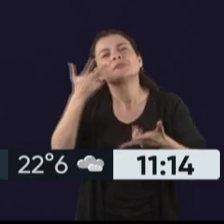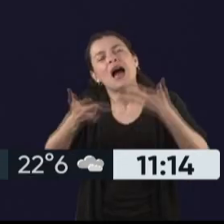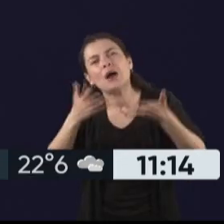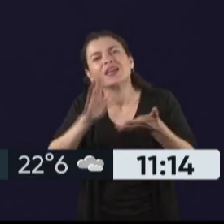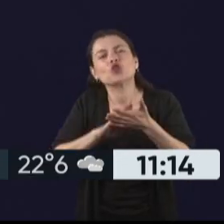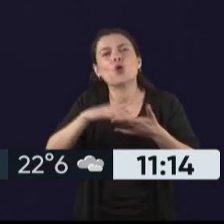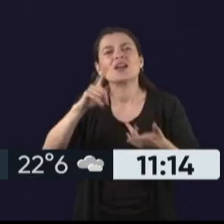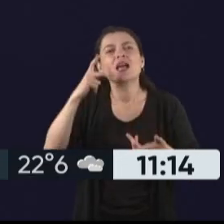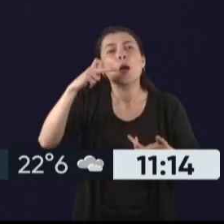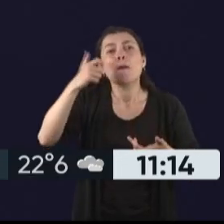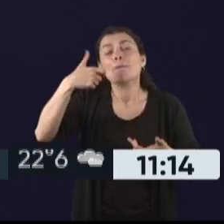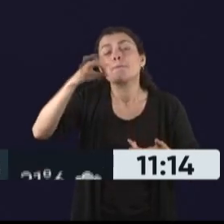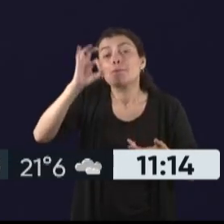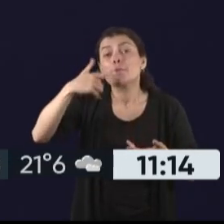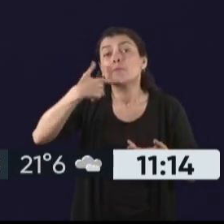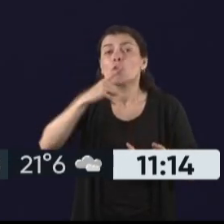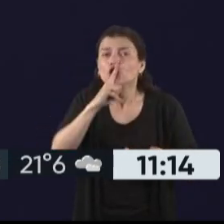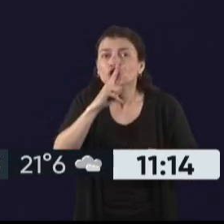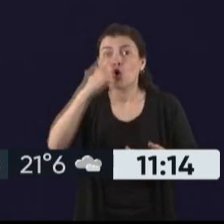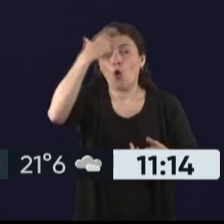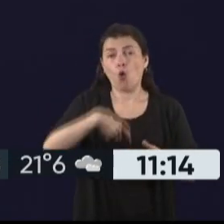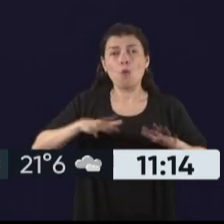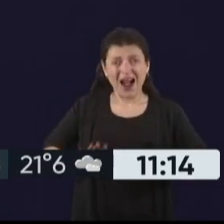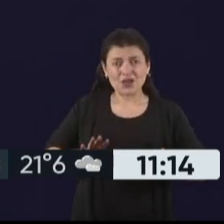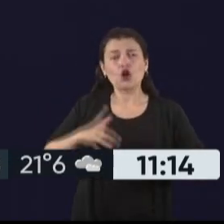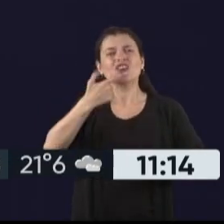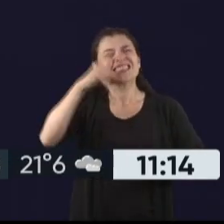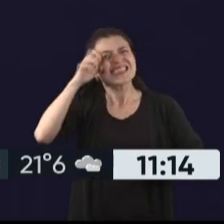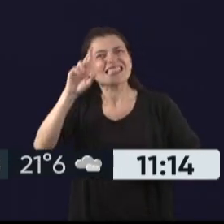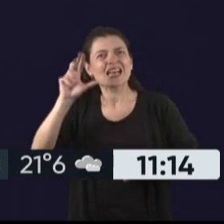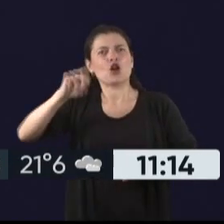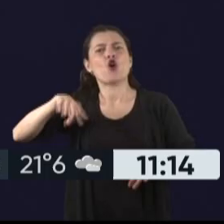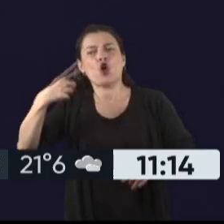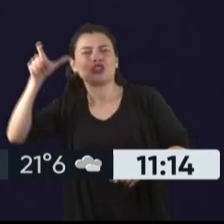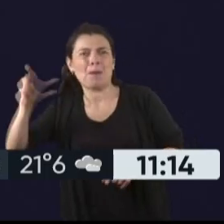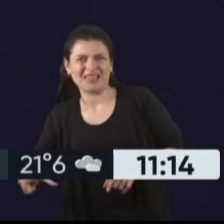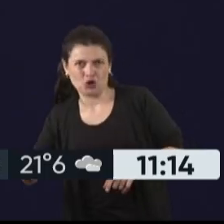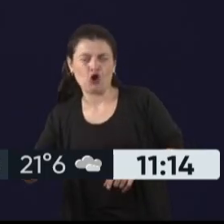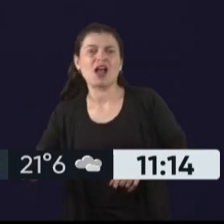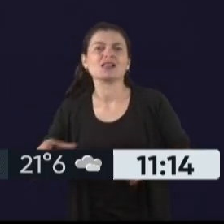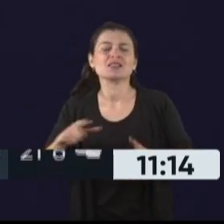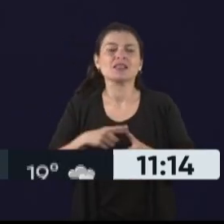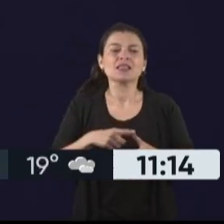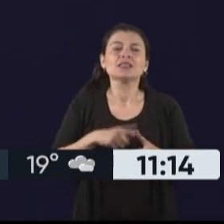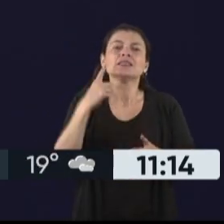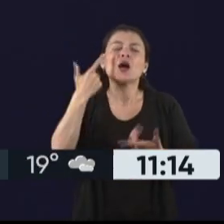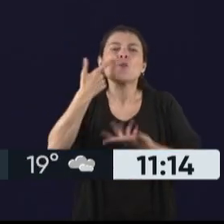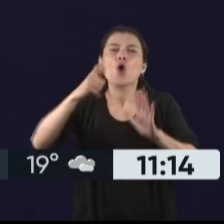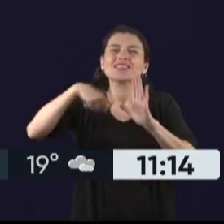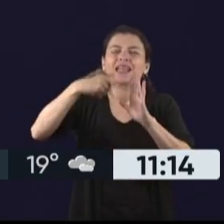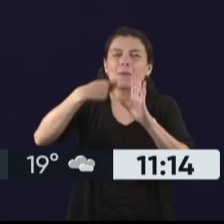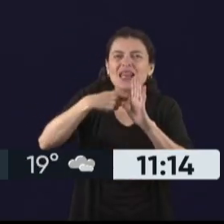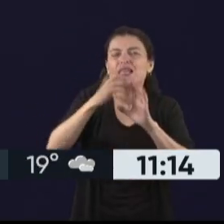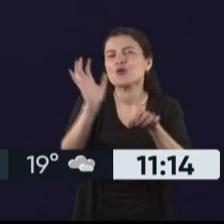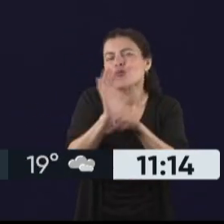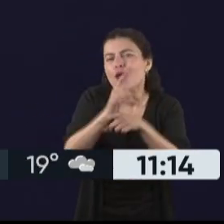el ser con otrex, o sea, otros pero con X. Ficciones neomedievales